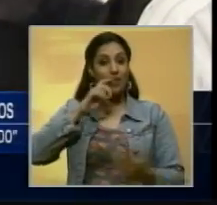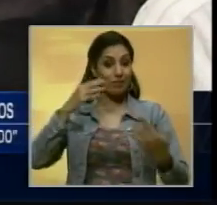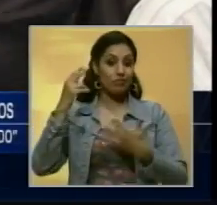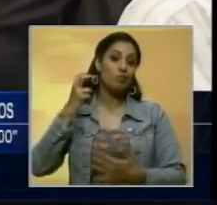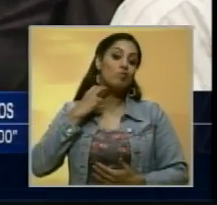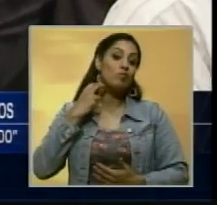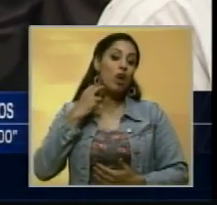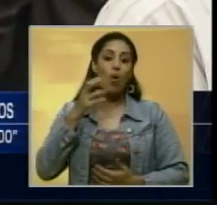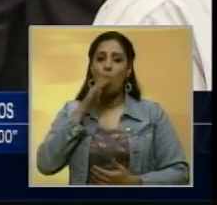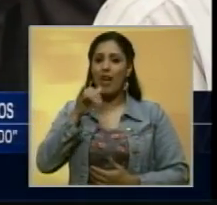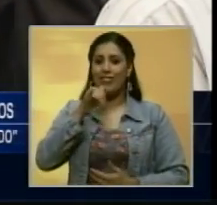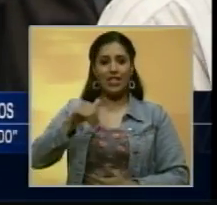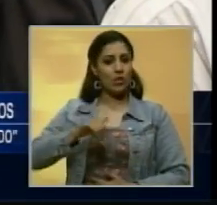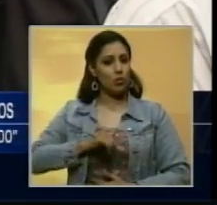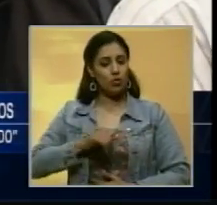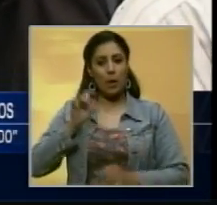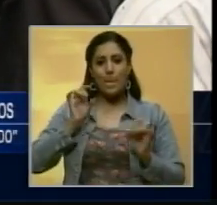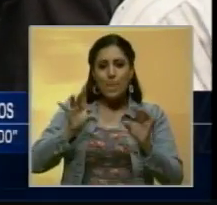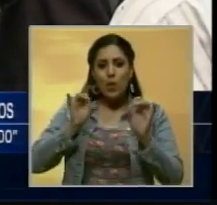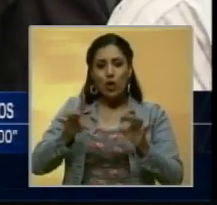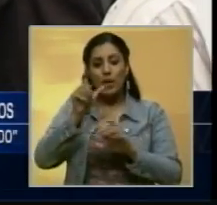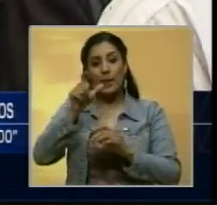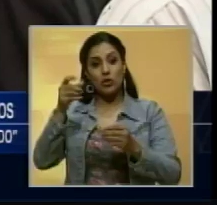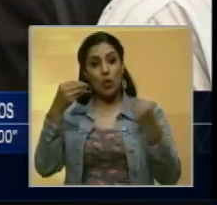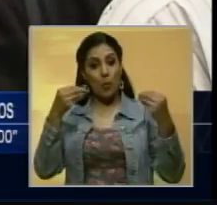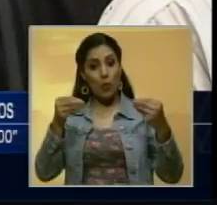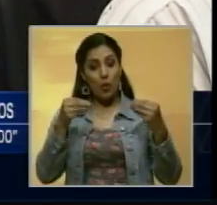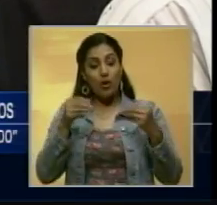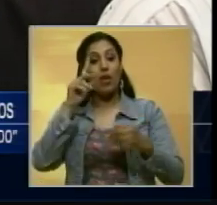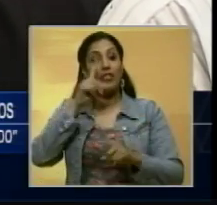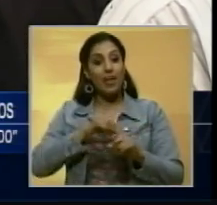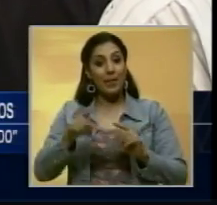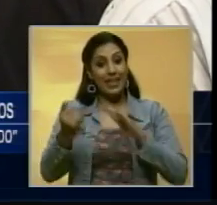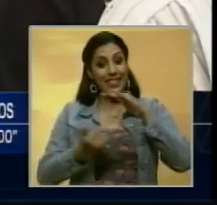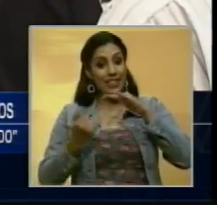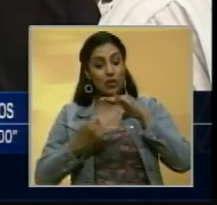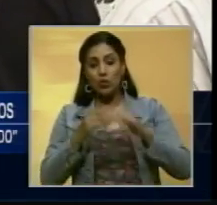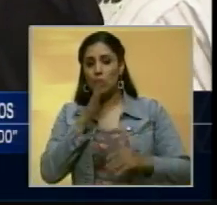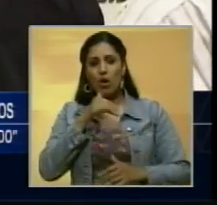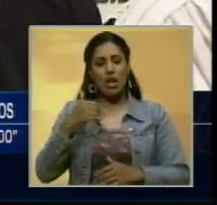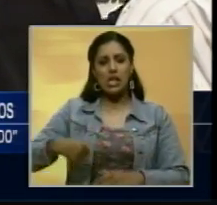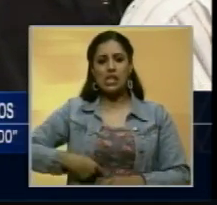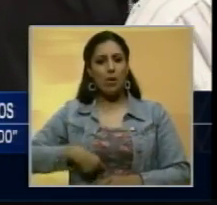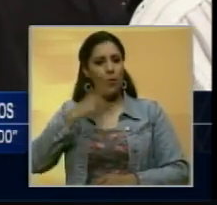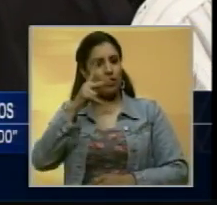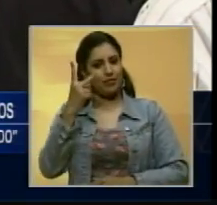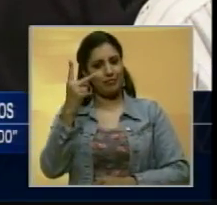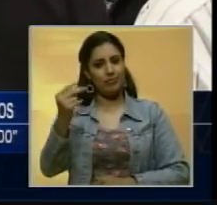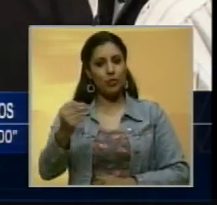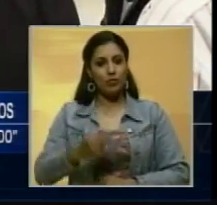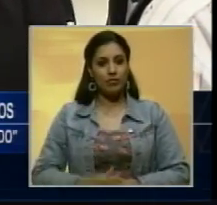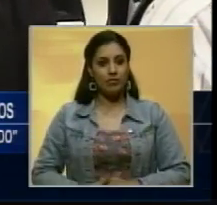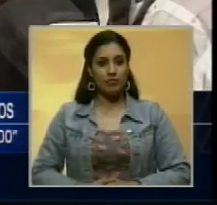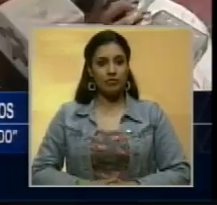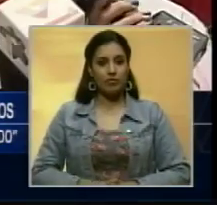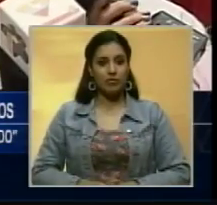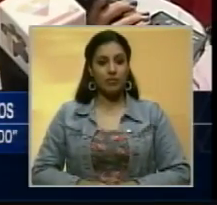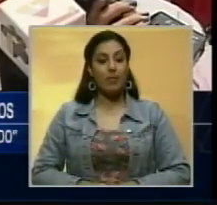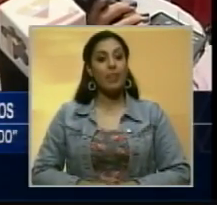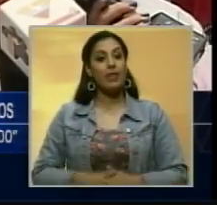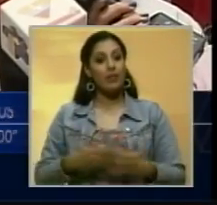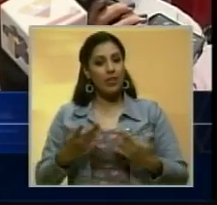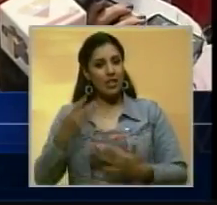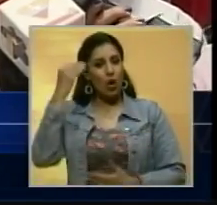no ha recibido denuncias de despidos de empleados públicos. Destacó que esta institución no caerá en diatribas políticas.